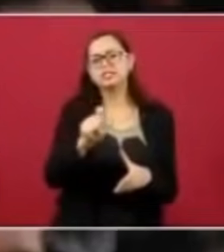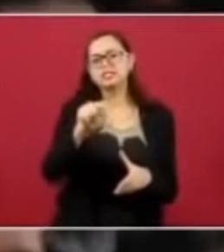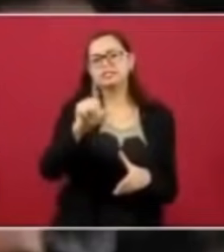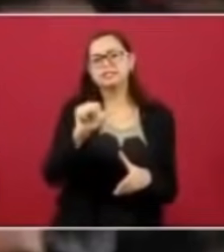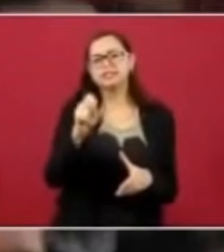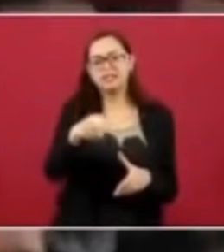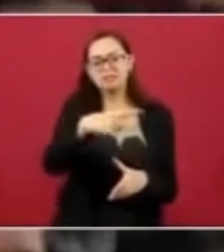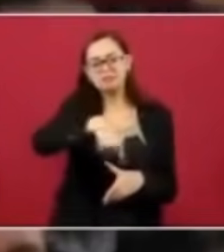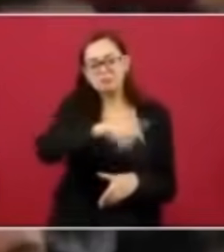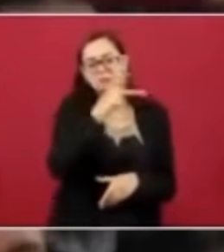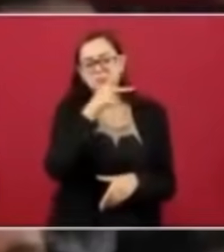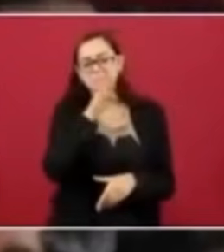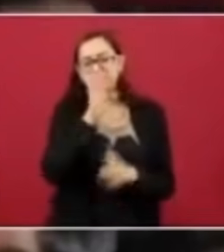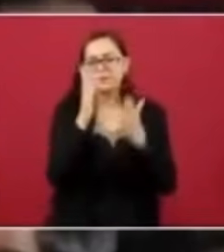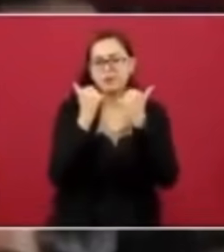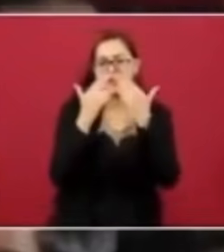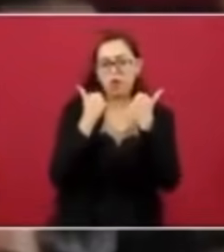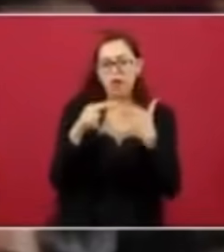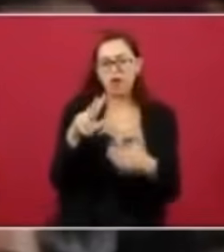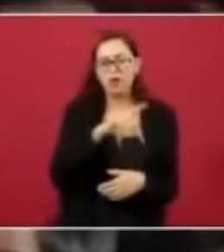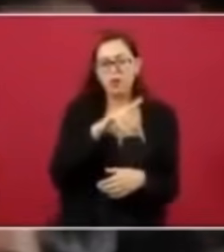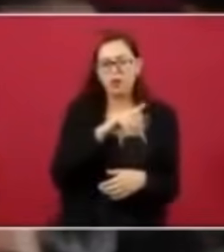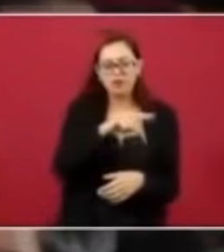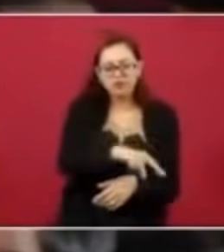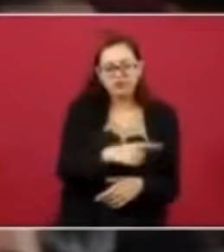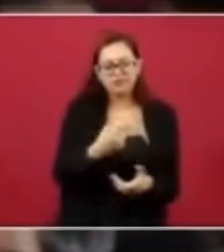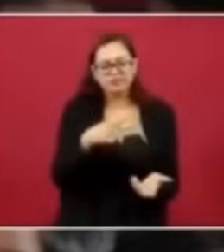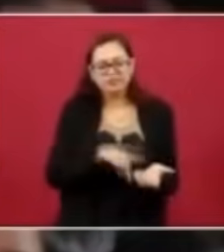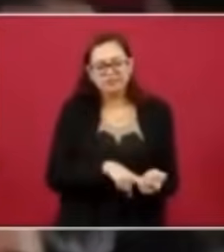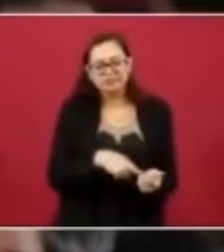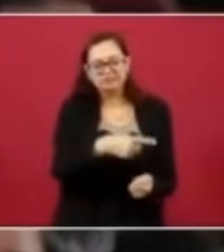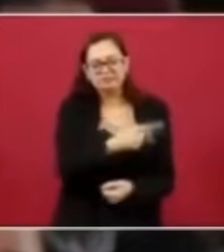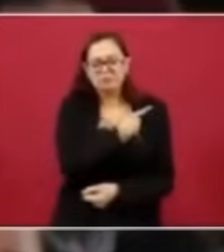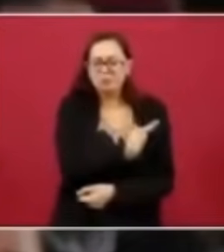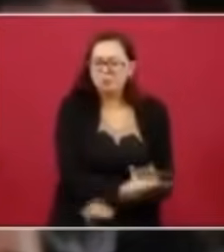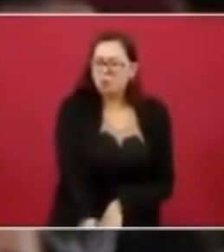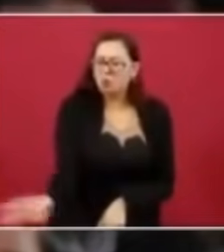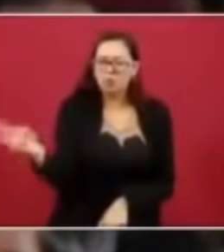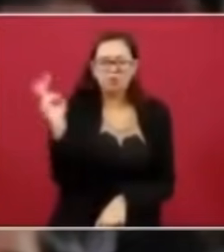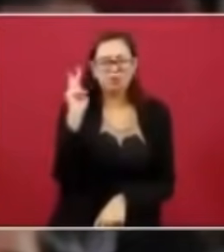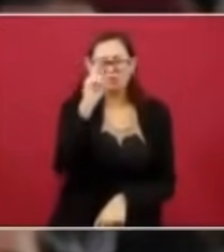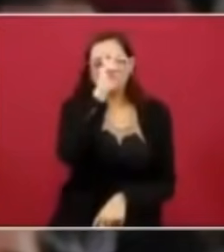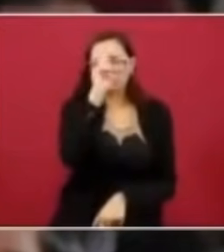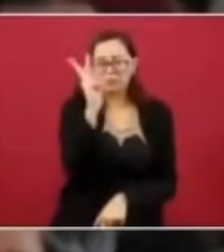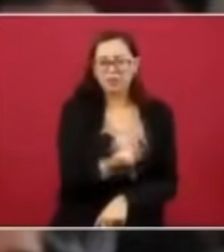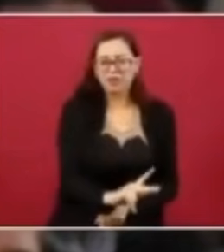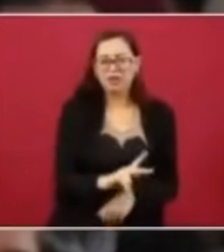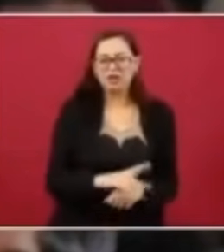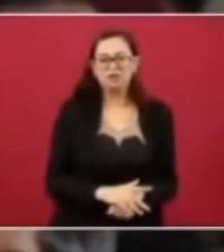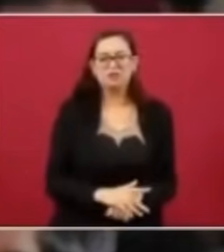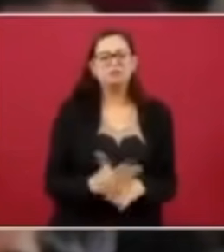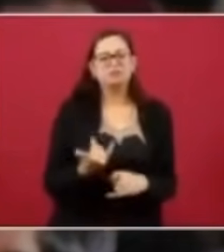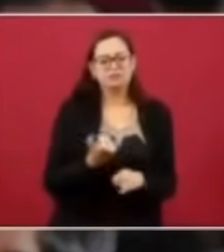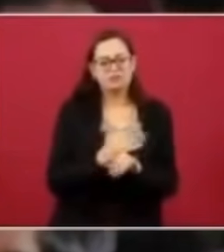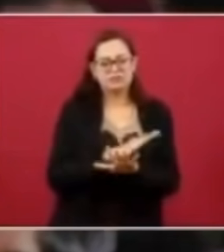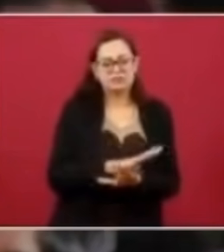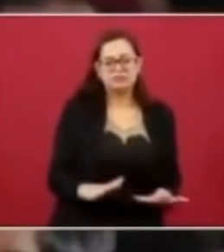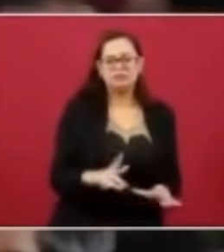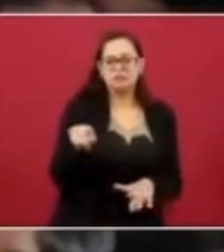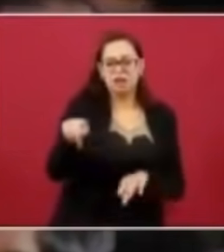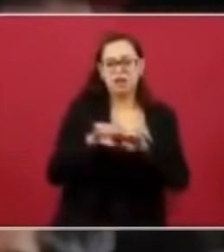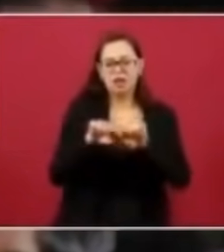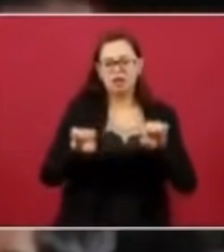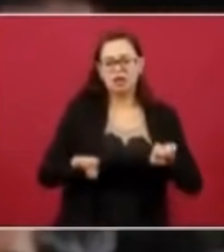la problemática, se encuentran en una situación muy precaria. Pasamos esta información con su